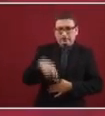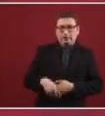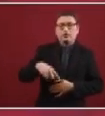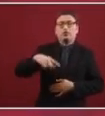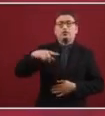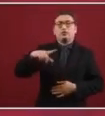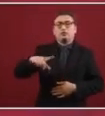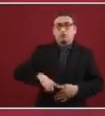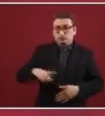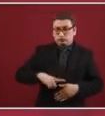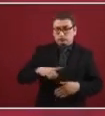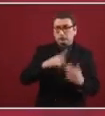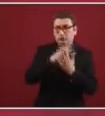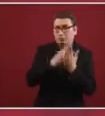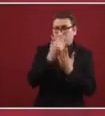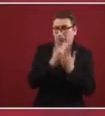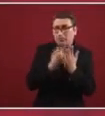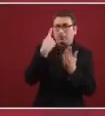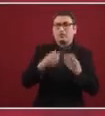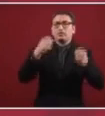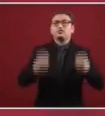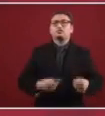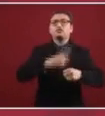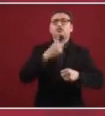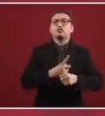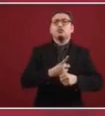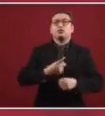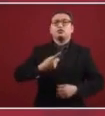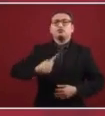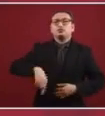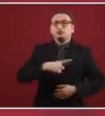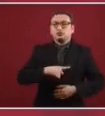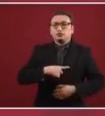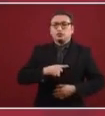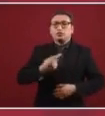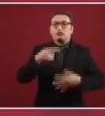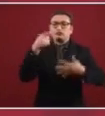seguridad la definimos nosotros,